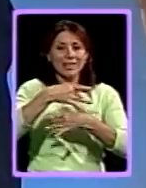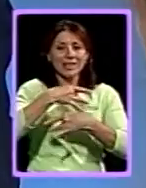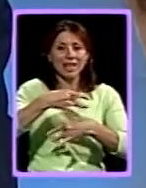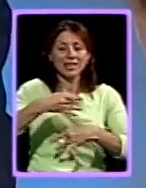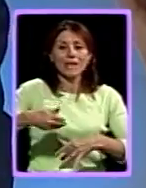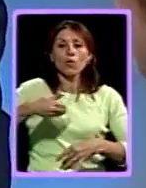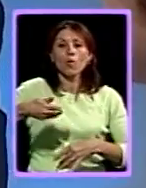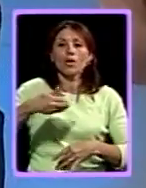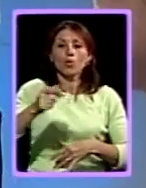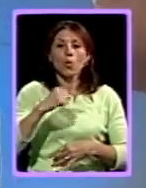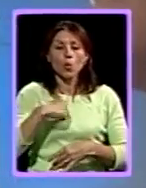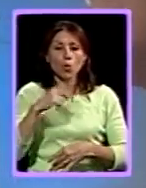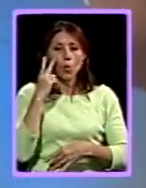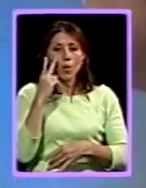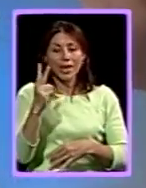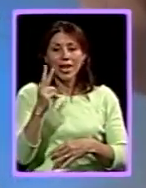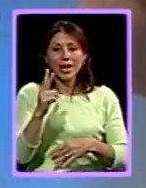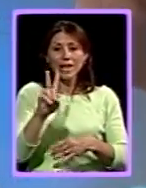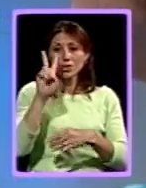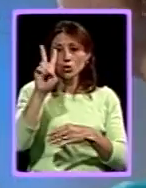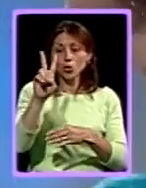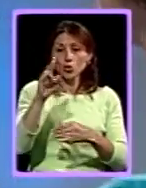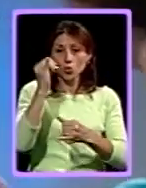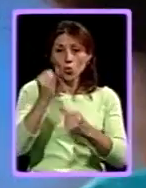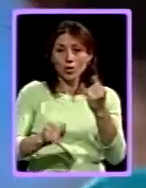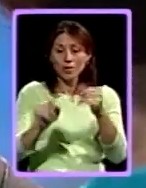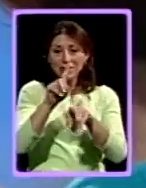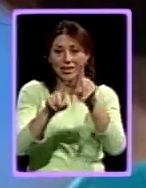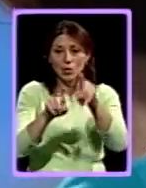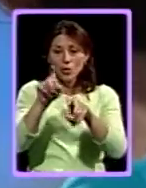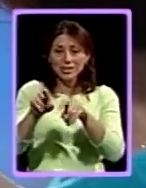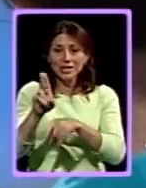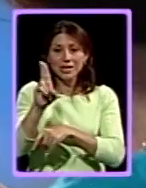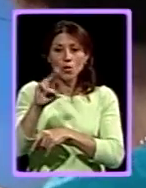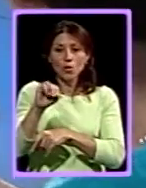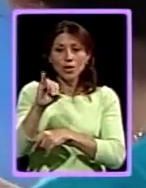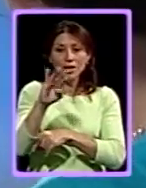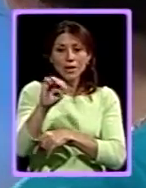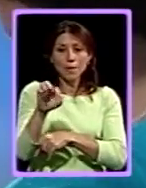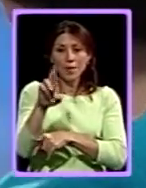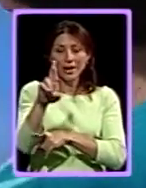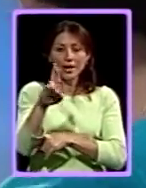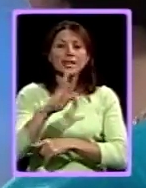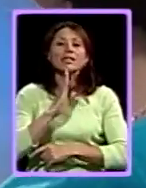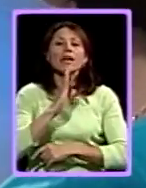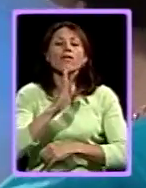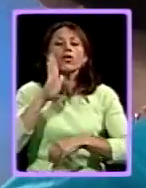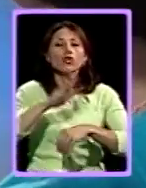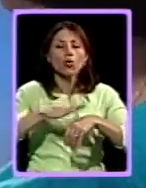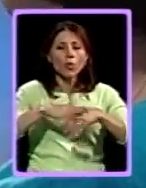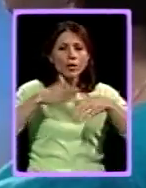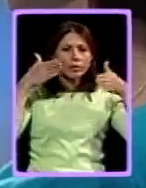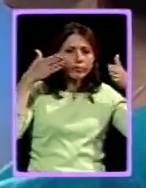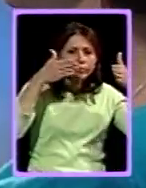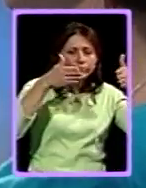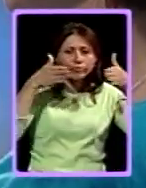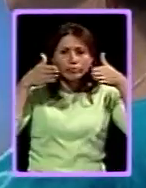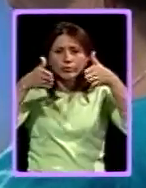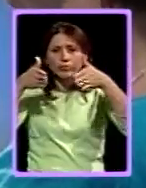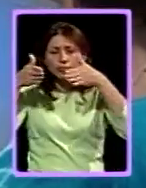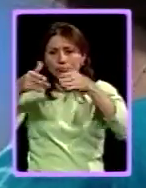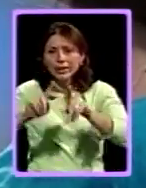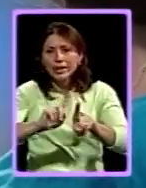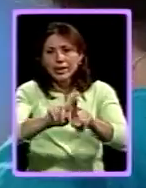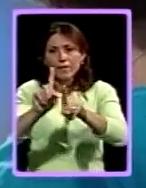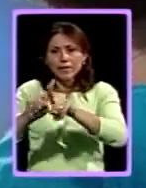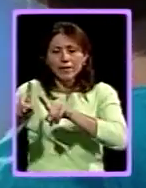últimas encuestas que se publicaron de Unimer, se habló de las tendencias, se vieron tendencias, se manifestaron tendencias